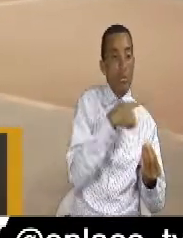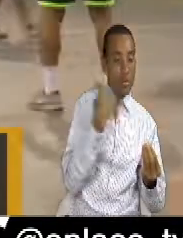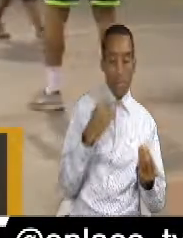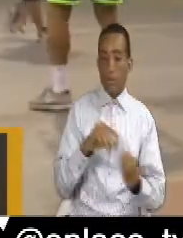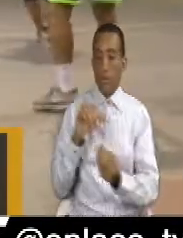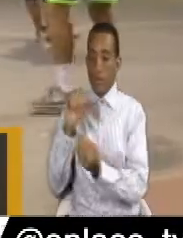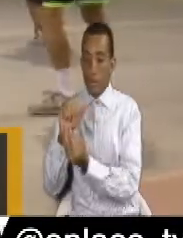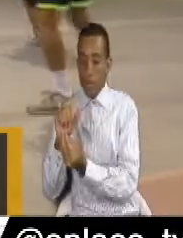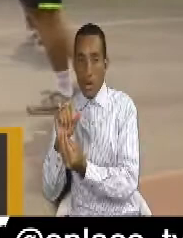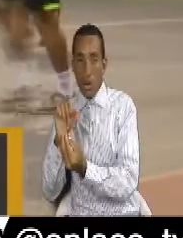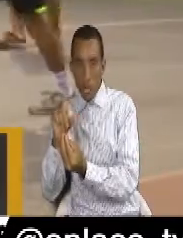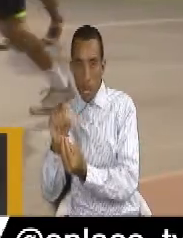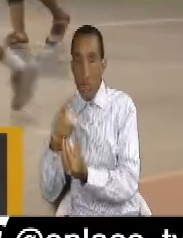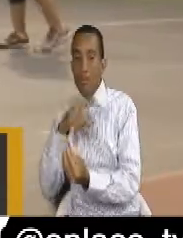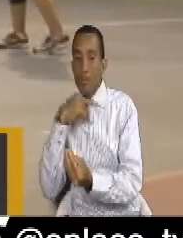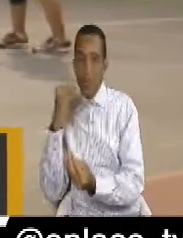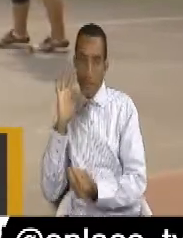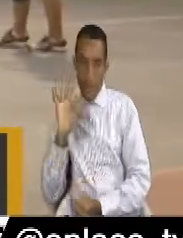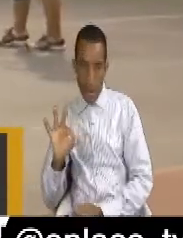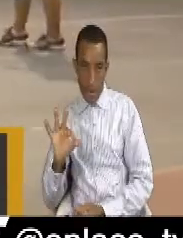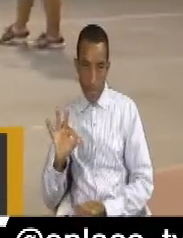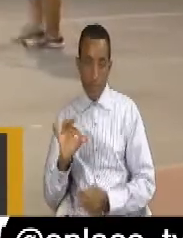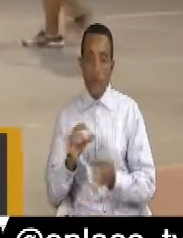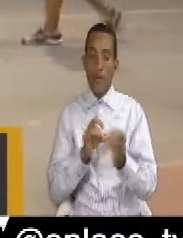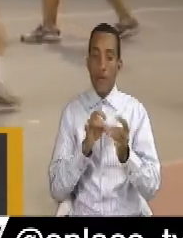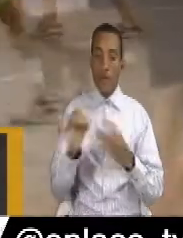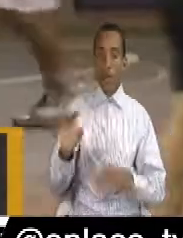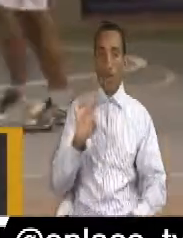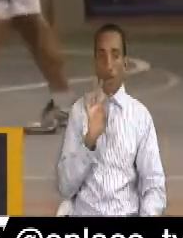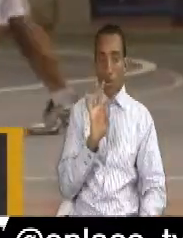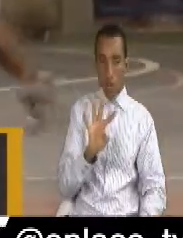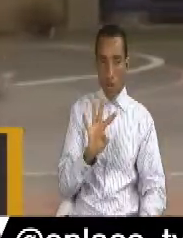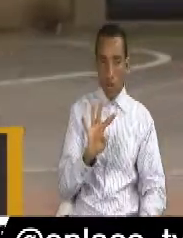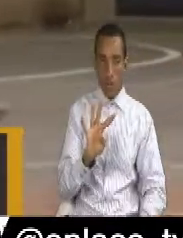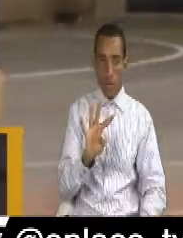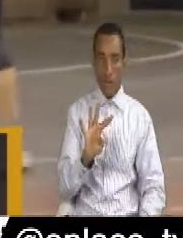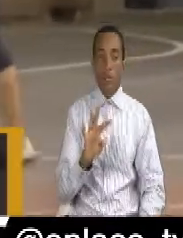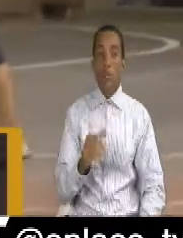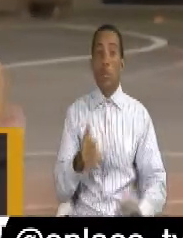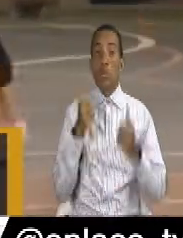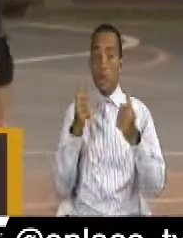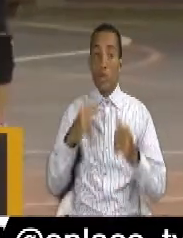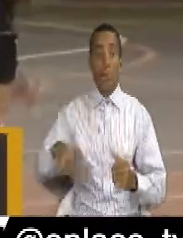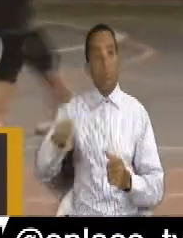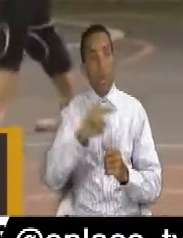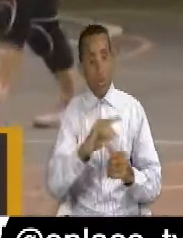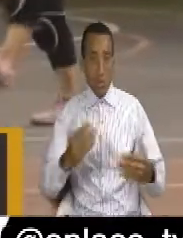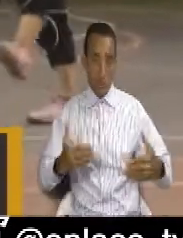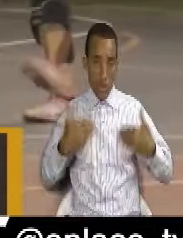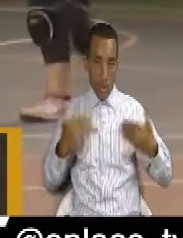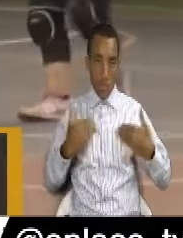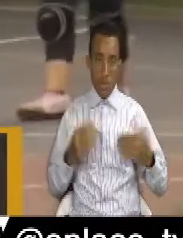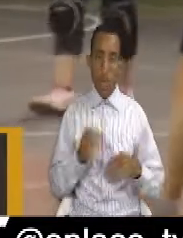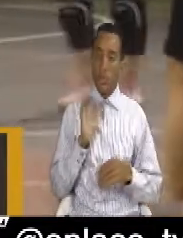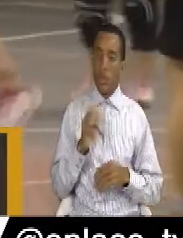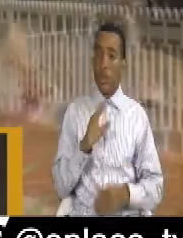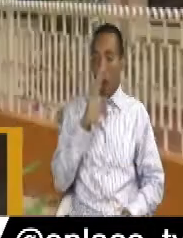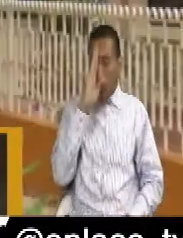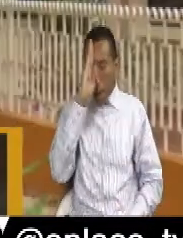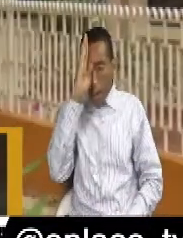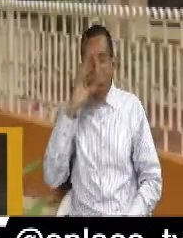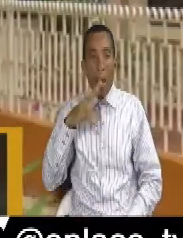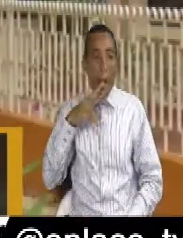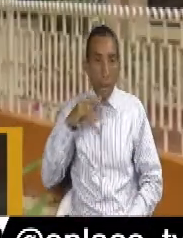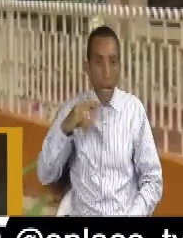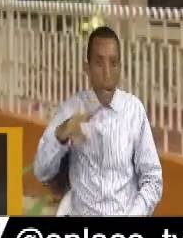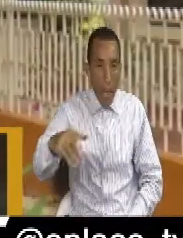en la 4ª fecha, la gente muy contenta, siempre es bueno salir de la cotidianidad, salir de lo